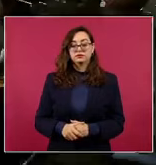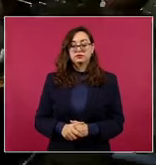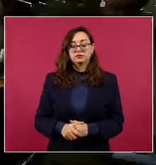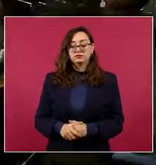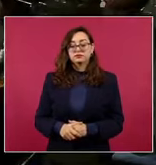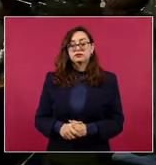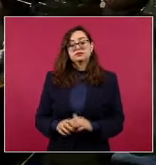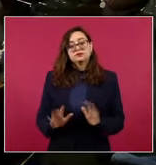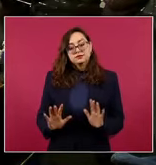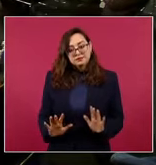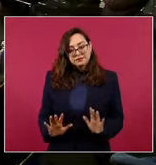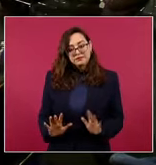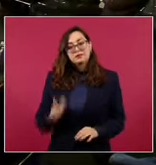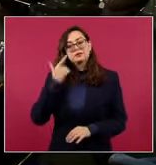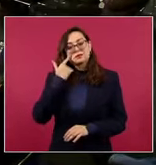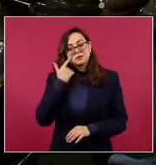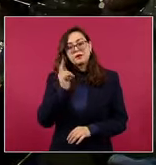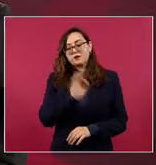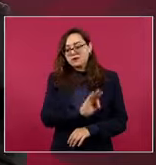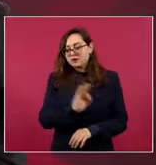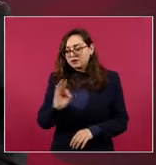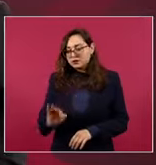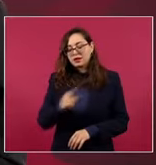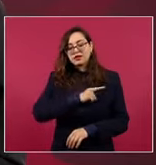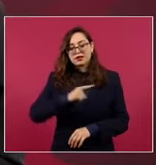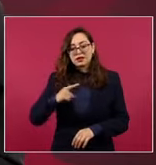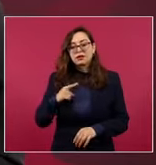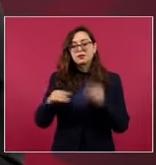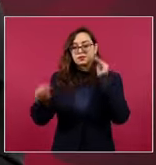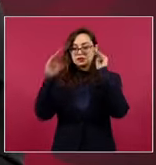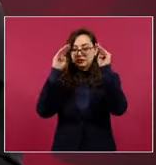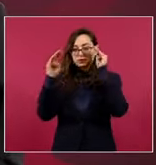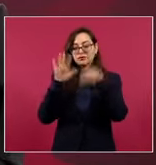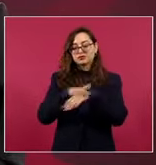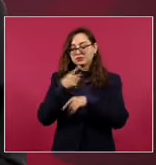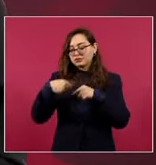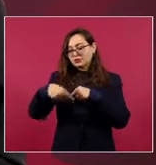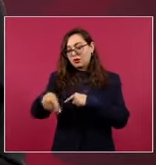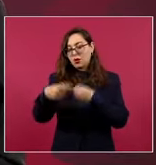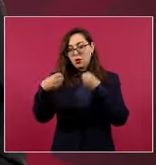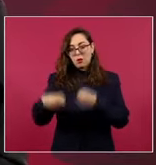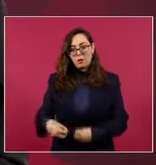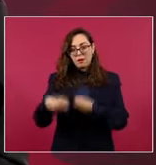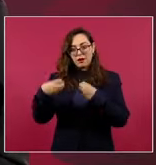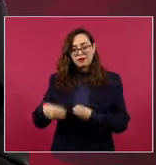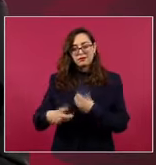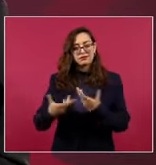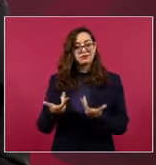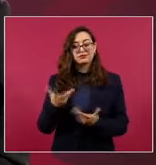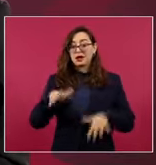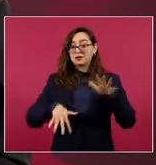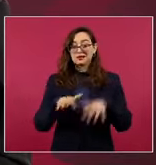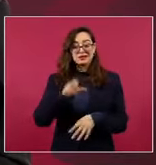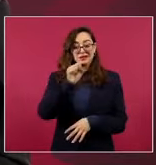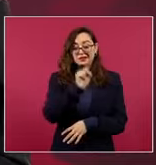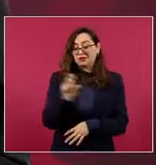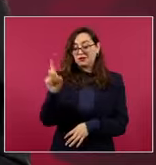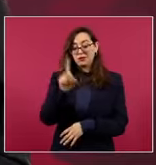Vamos viendo, es que tenemos que combinar también eso. A veces no nos alcanza el fin de